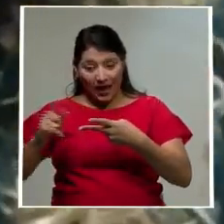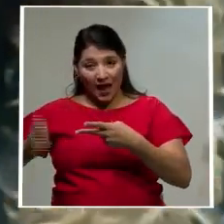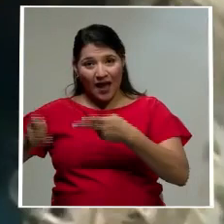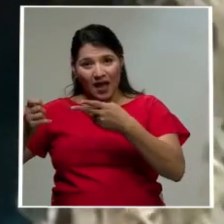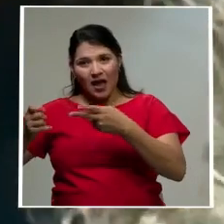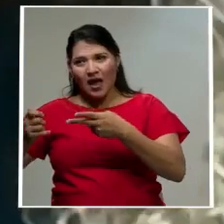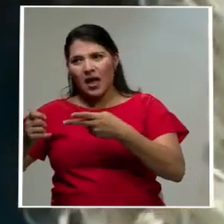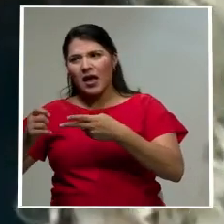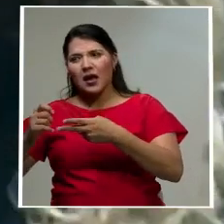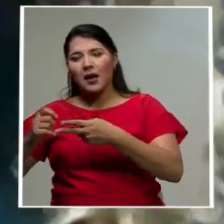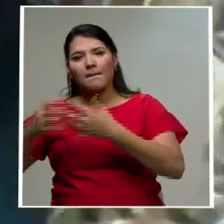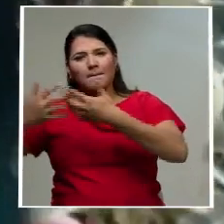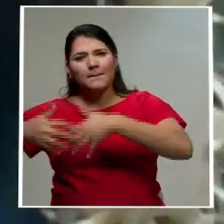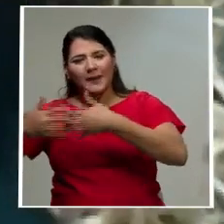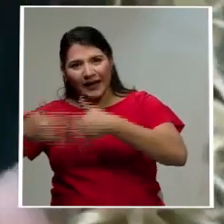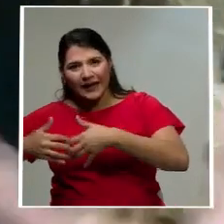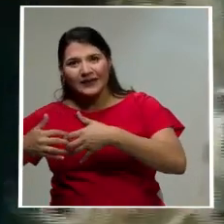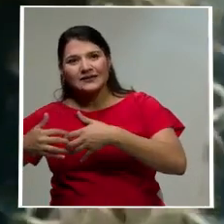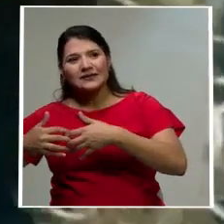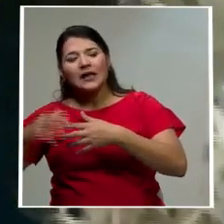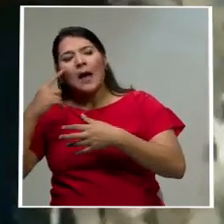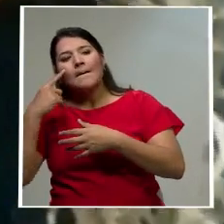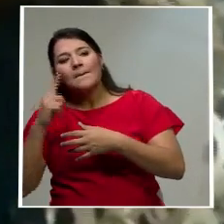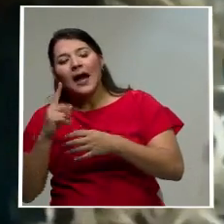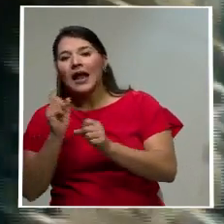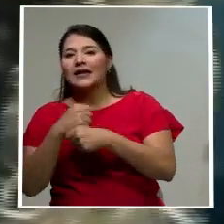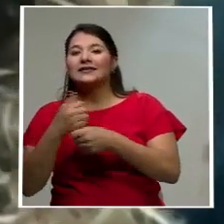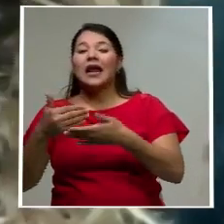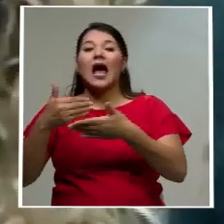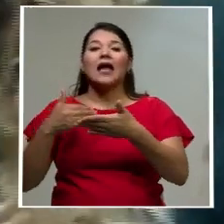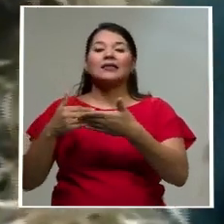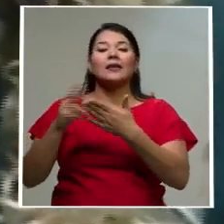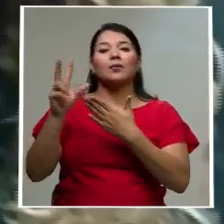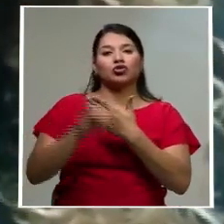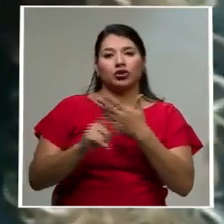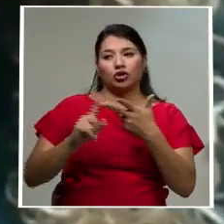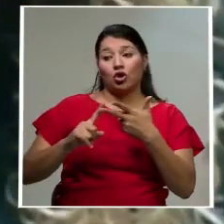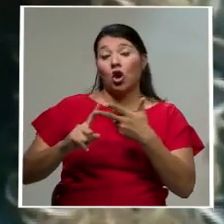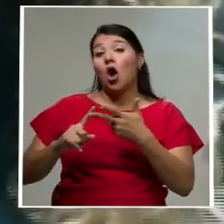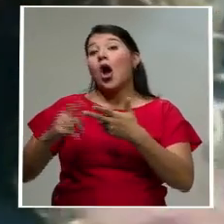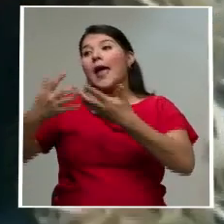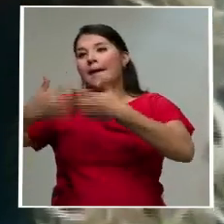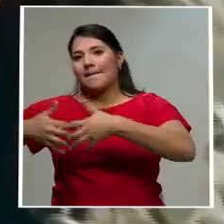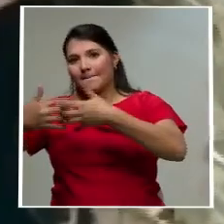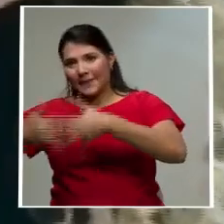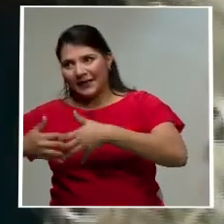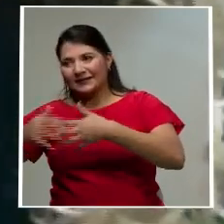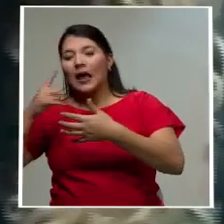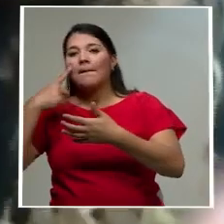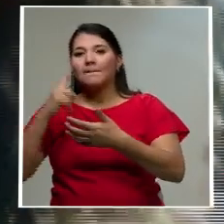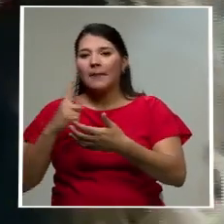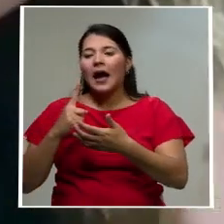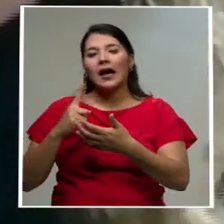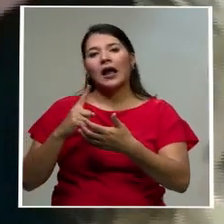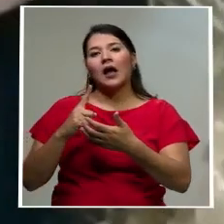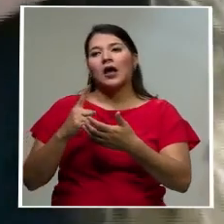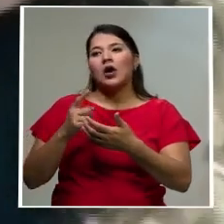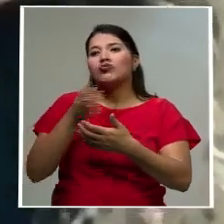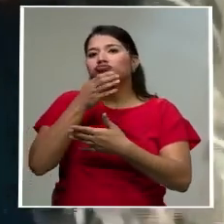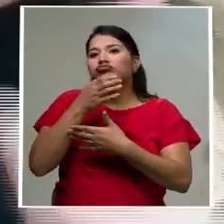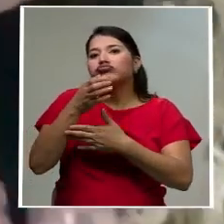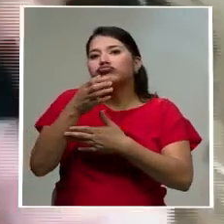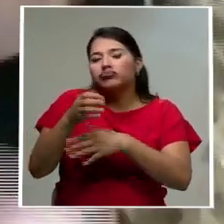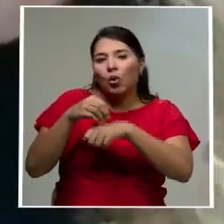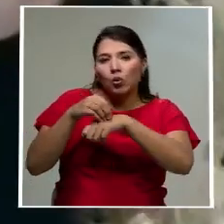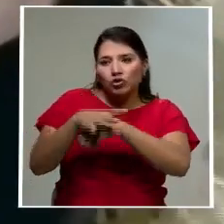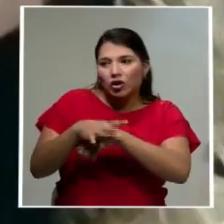anteproyecto, consultores o empresas de diseño y construcción y equipamiento. Había además programas de mantenimiento preventivo y correctivo. O